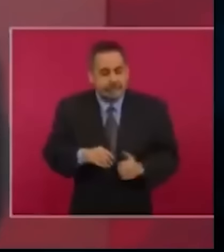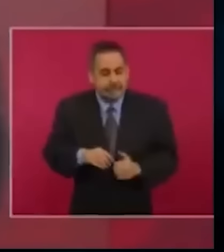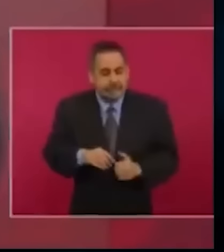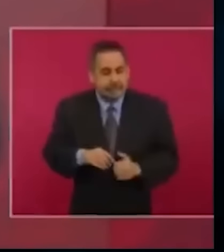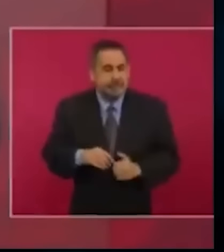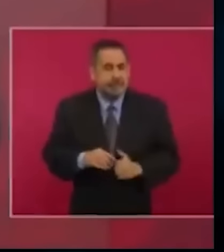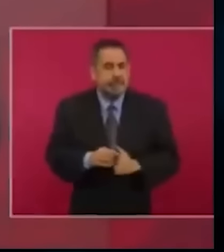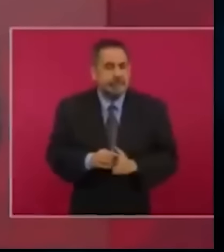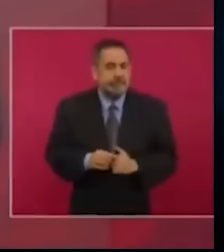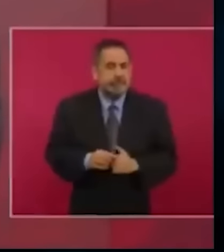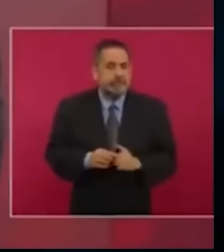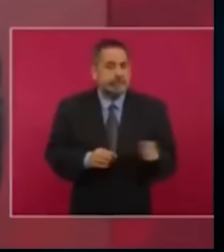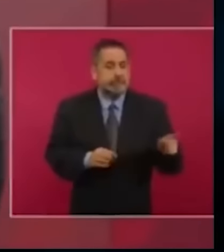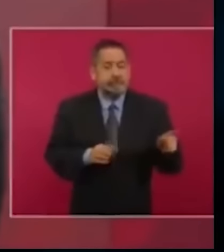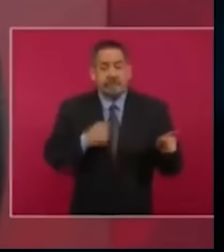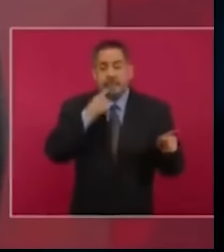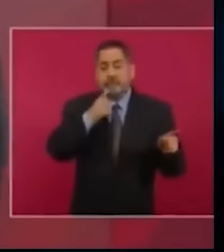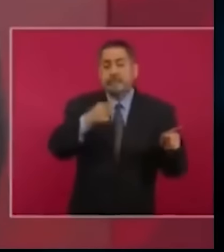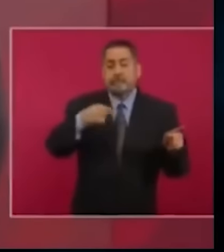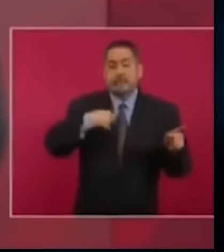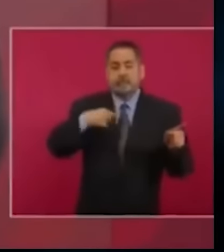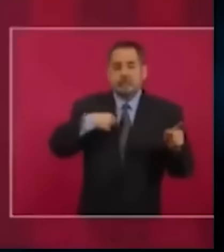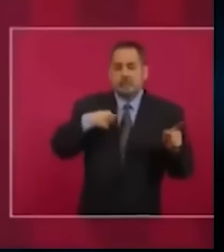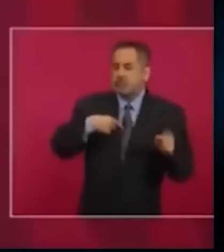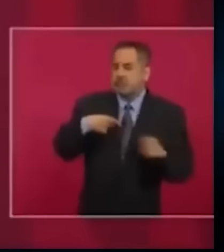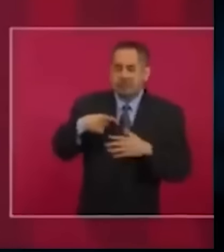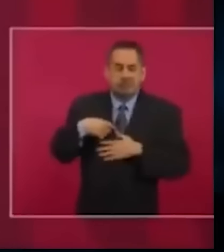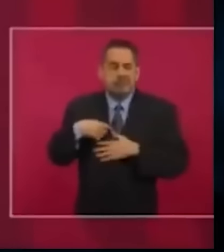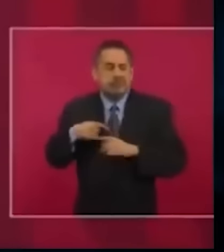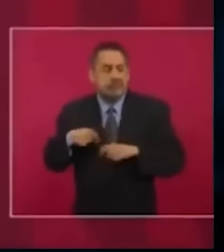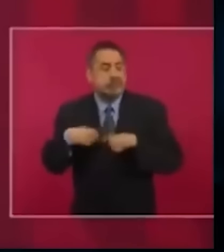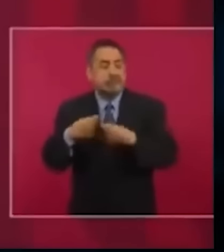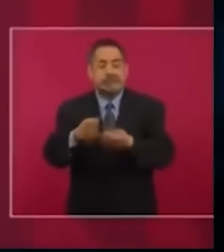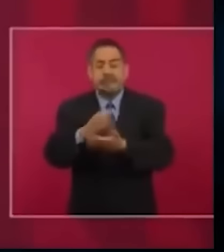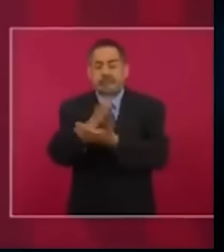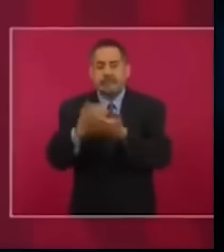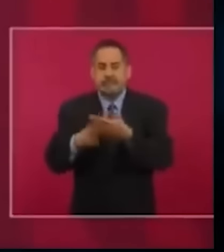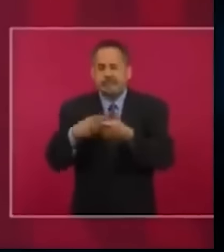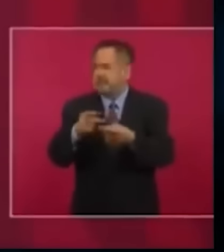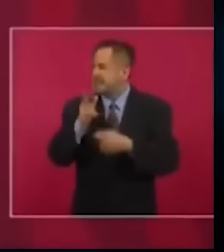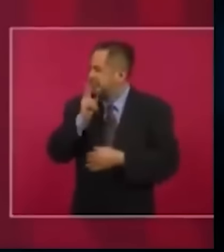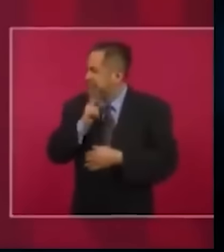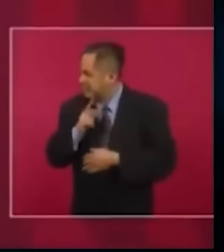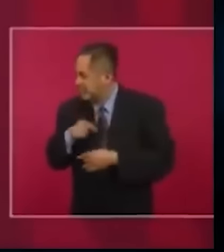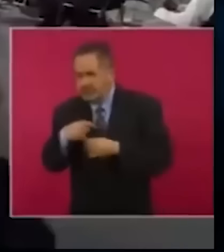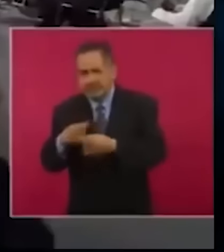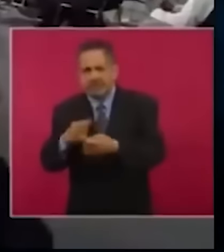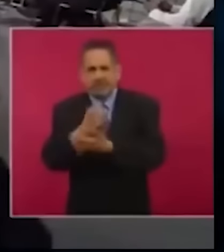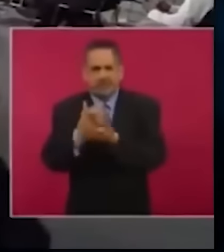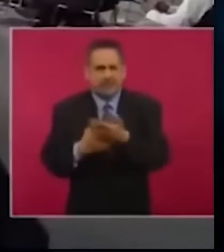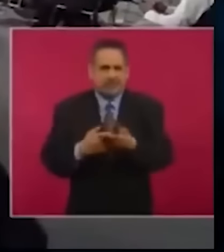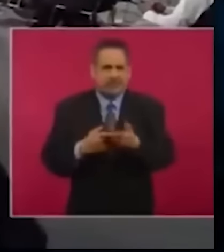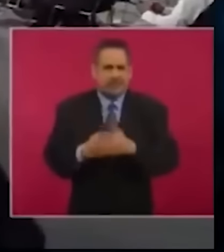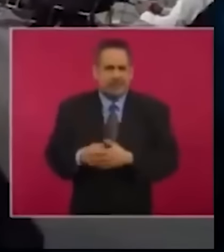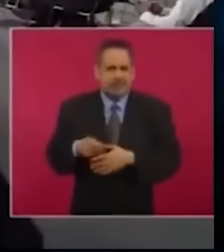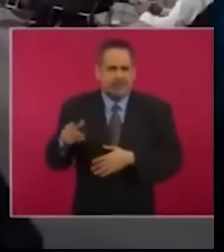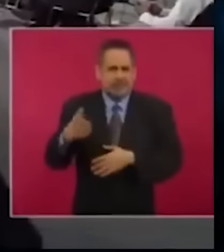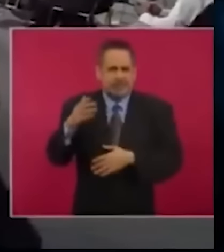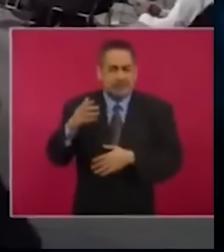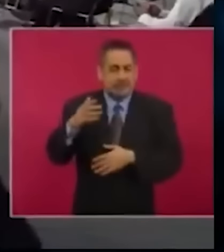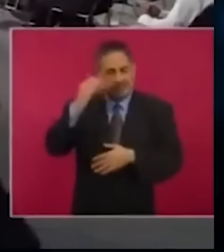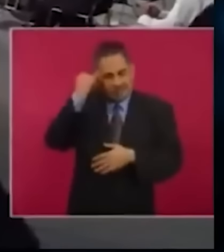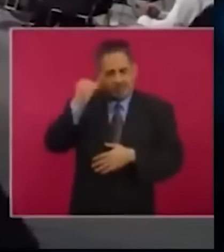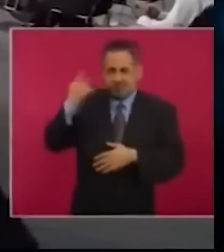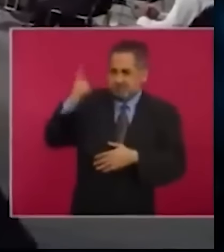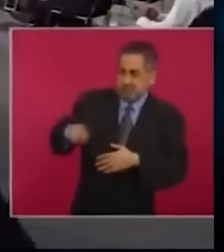reportaje de que yo este les di contratos pemix Bueno pero tuve que haber dado